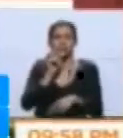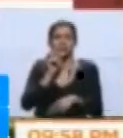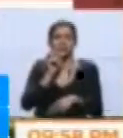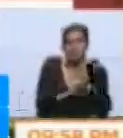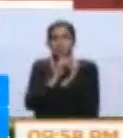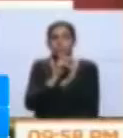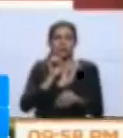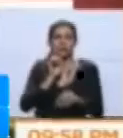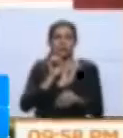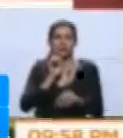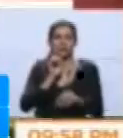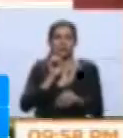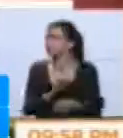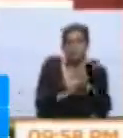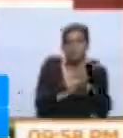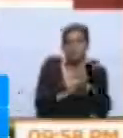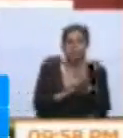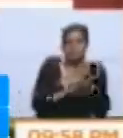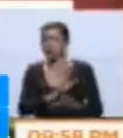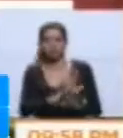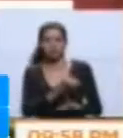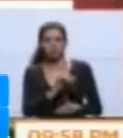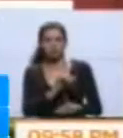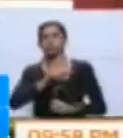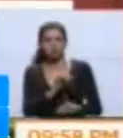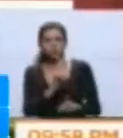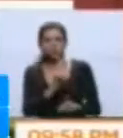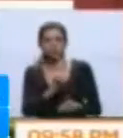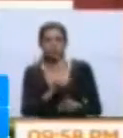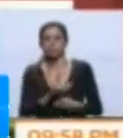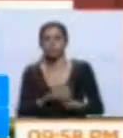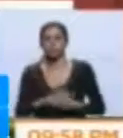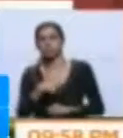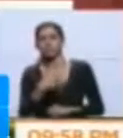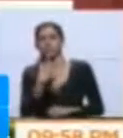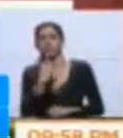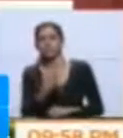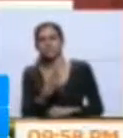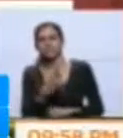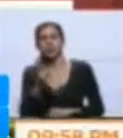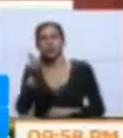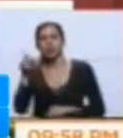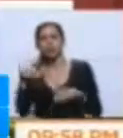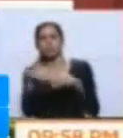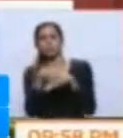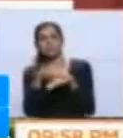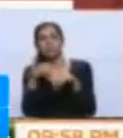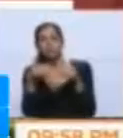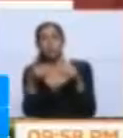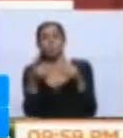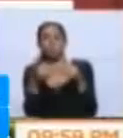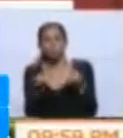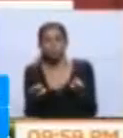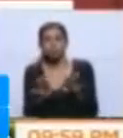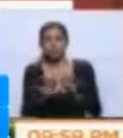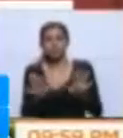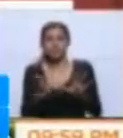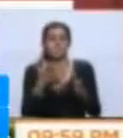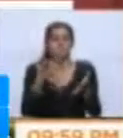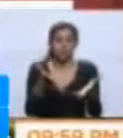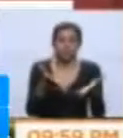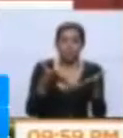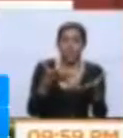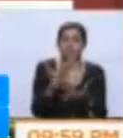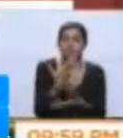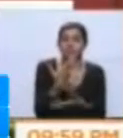requiere justicia. Que nosotros digamos que en la Fiscalía, una vez que se instale la Asamblea Nacional